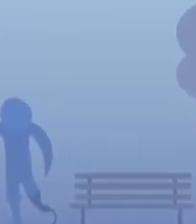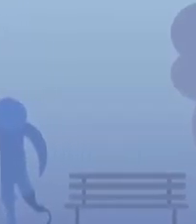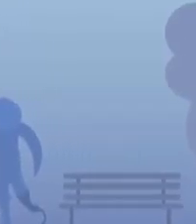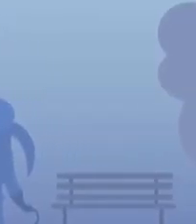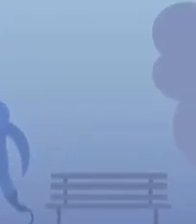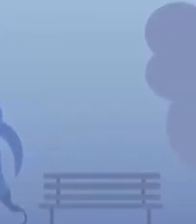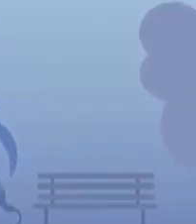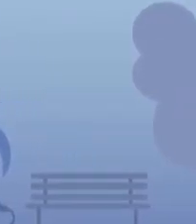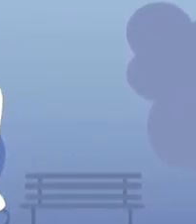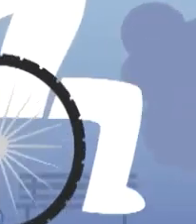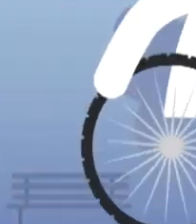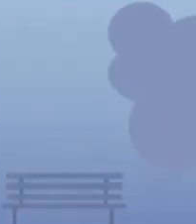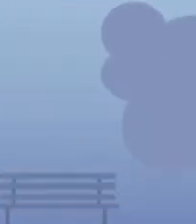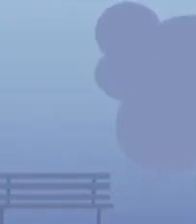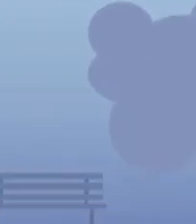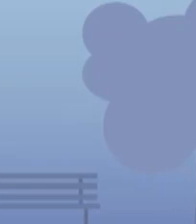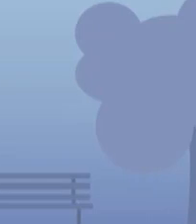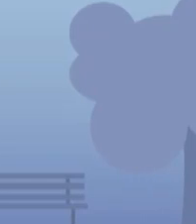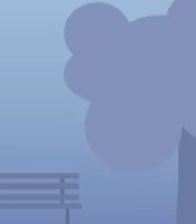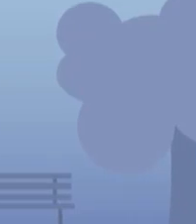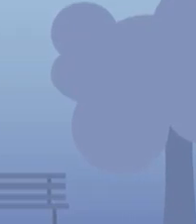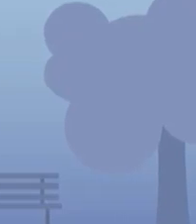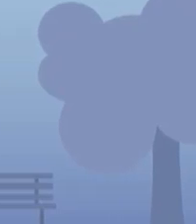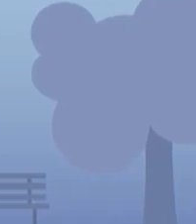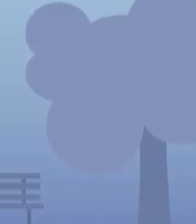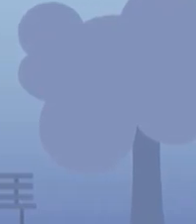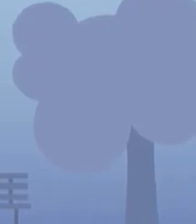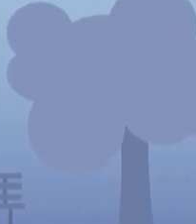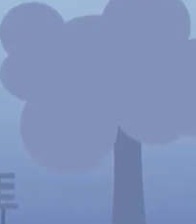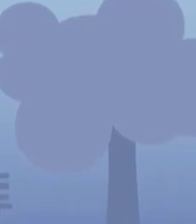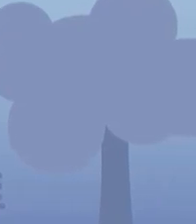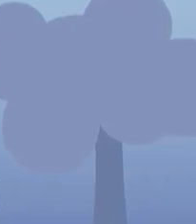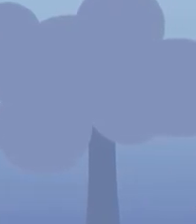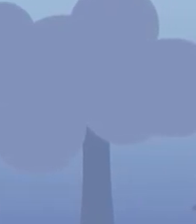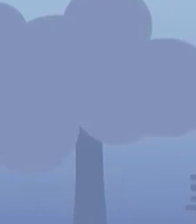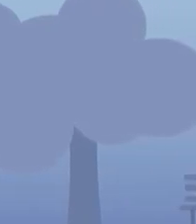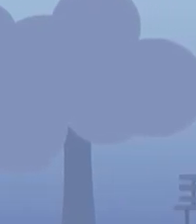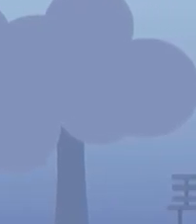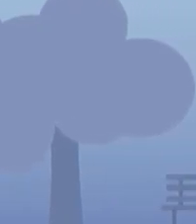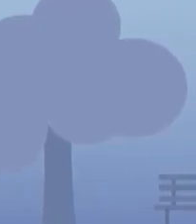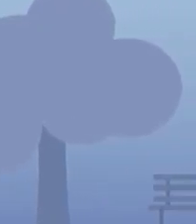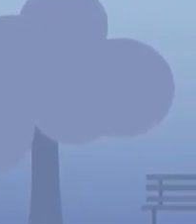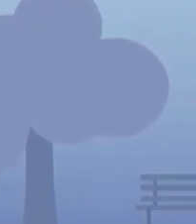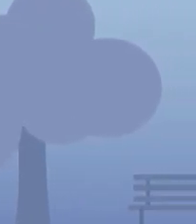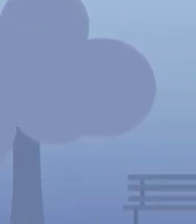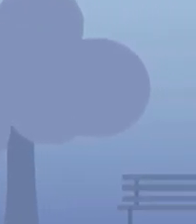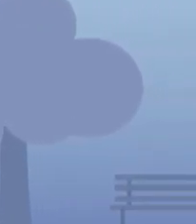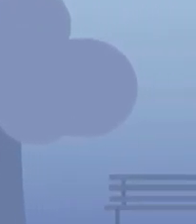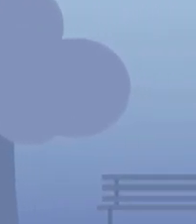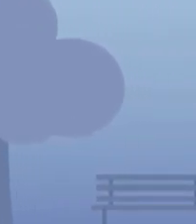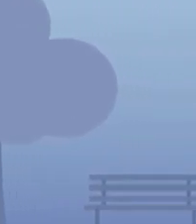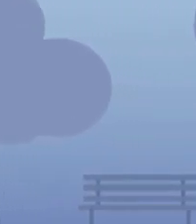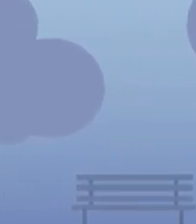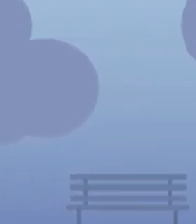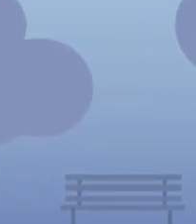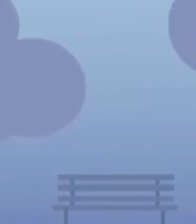ustedes abran cancha abran cancha aban cancha